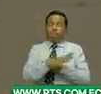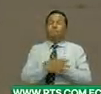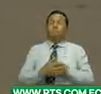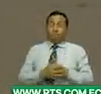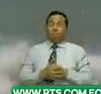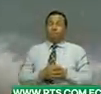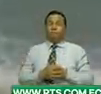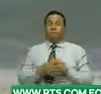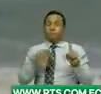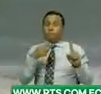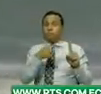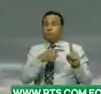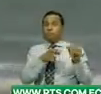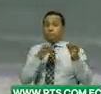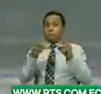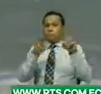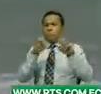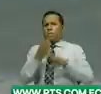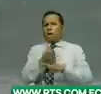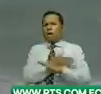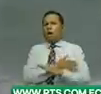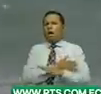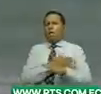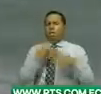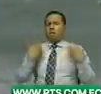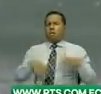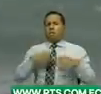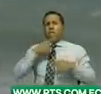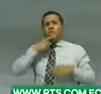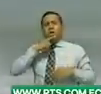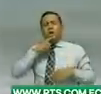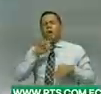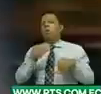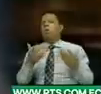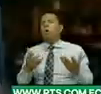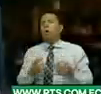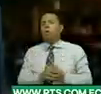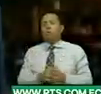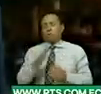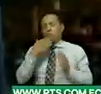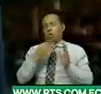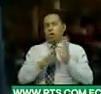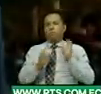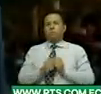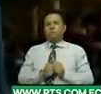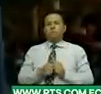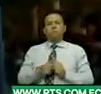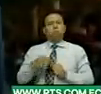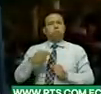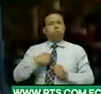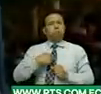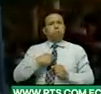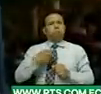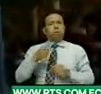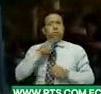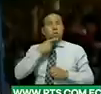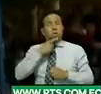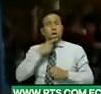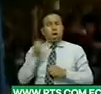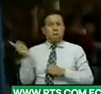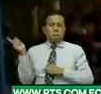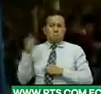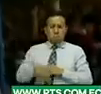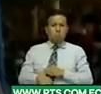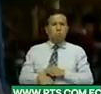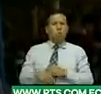explicó cómo eran los feriados antes del COVID-19. Ya si uno vendía unos $2,000 en un fin de semana, ya